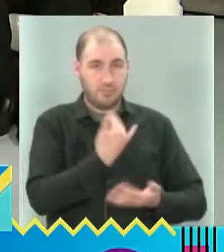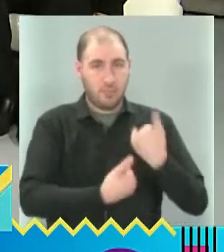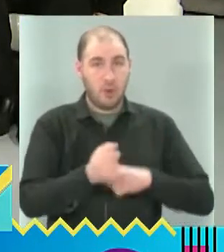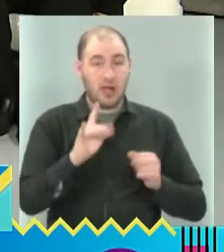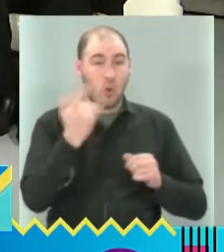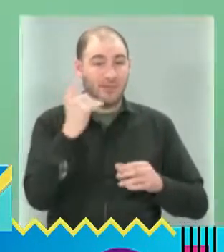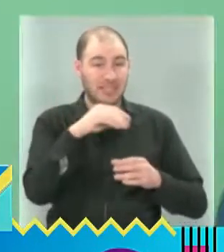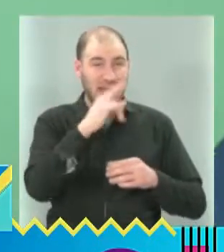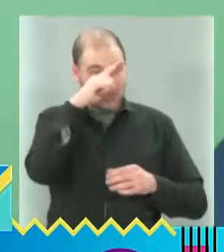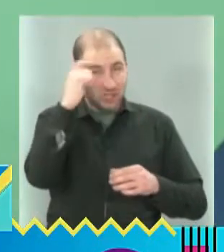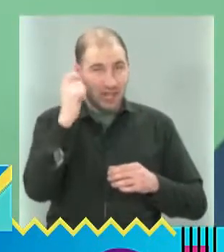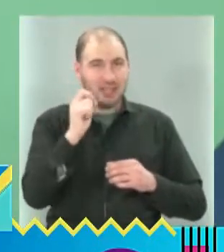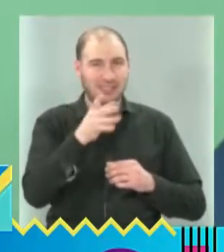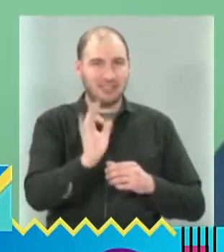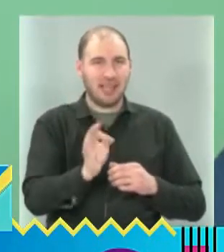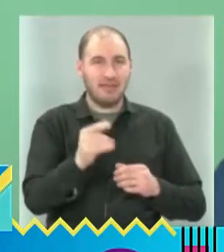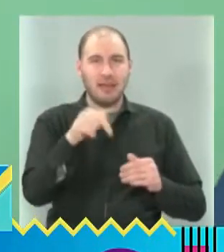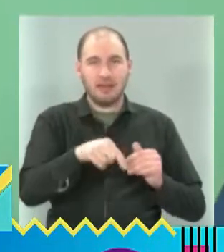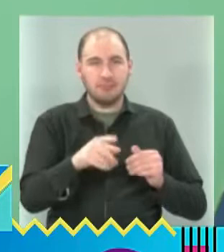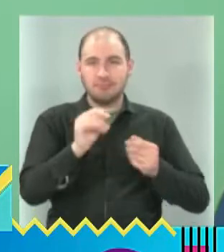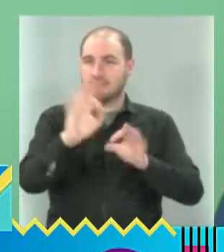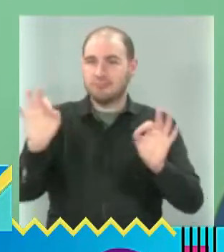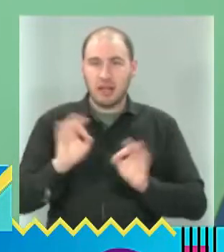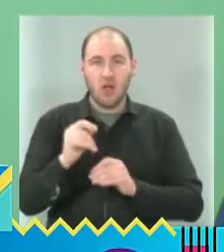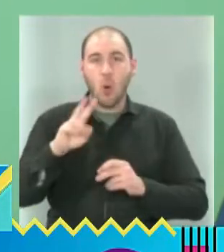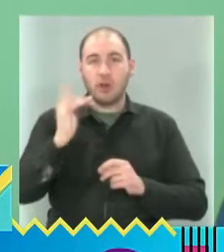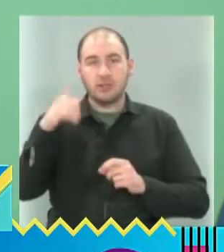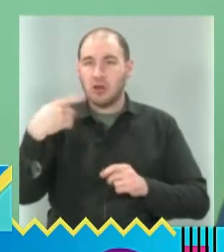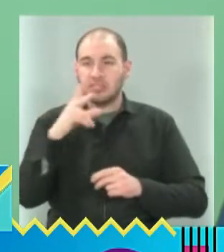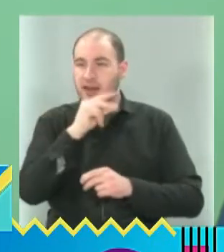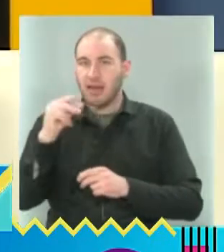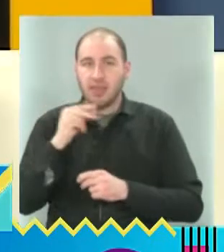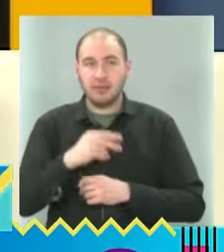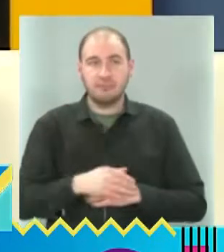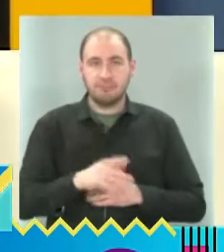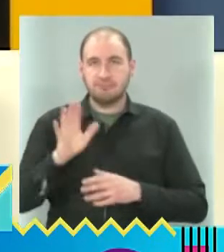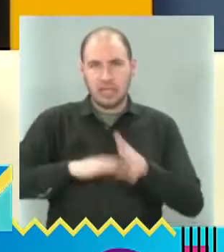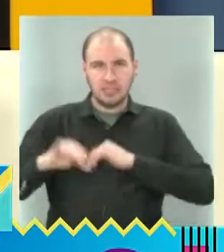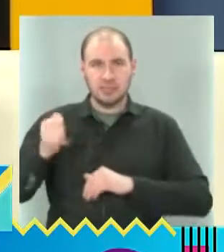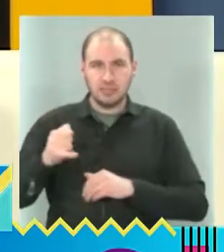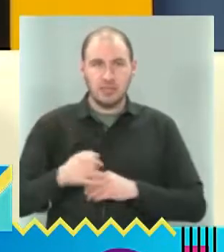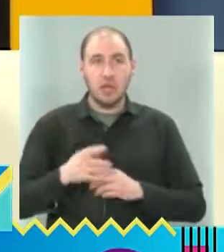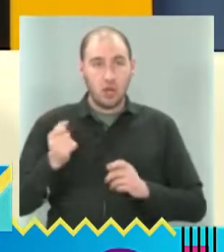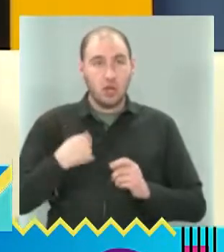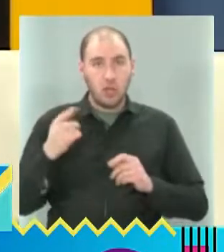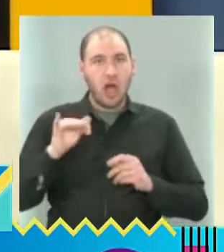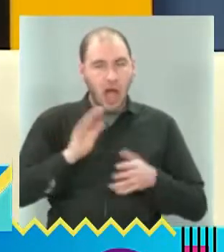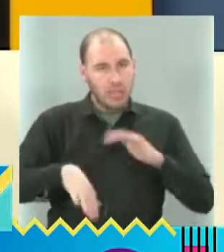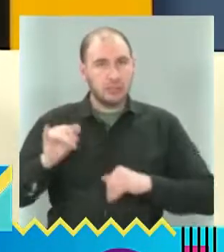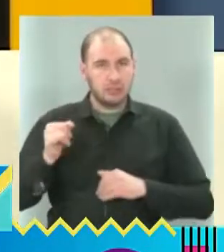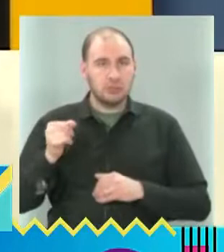nivel universidades nacionales, saber que no se está haciendo nada en otras universidades de ese estilo. No, se hace. No, yo no digo que no se